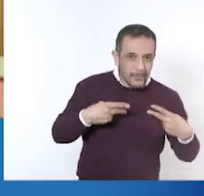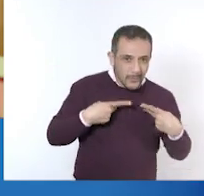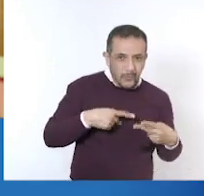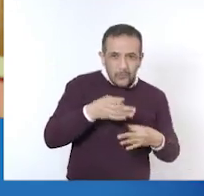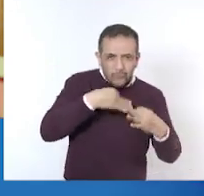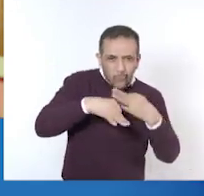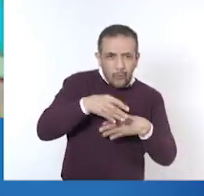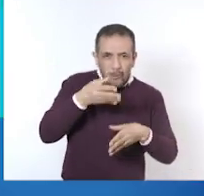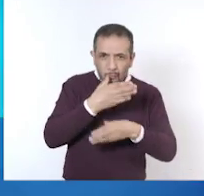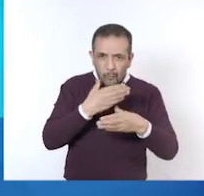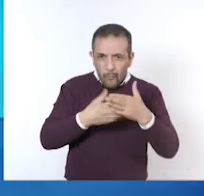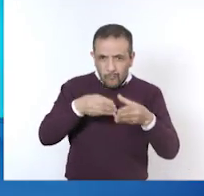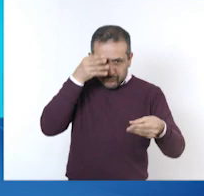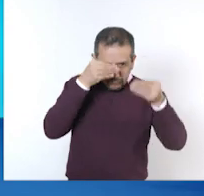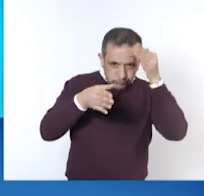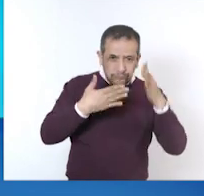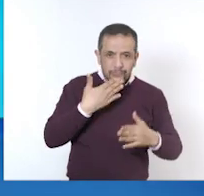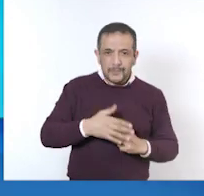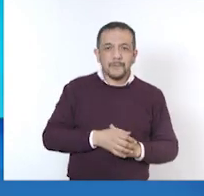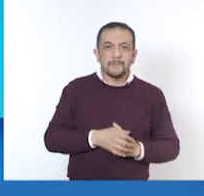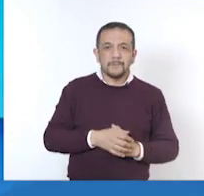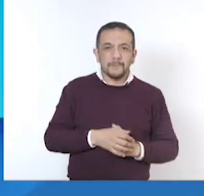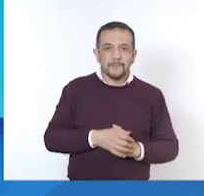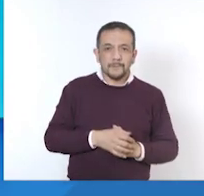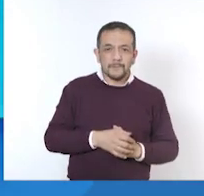que hemos aprendido.